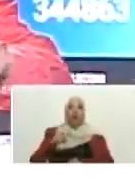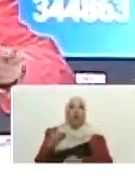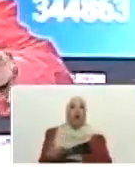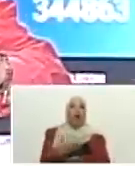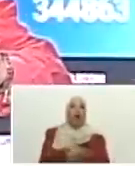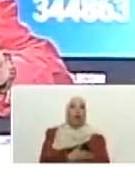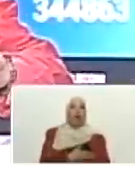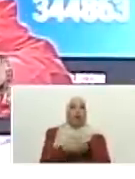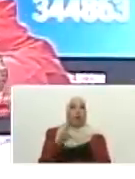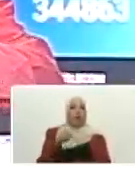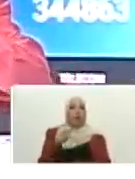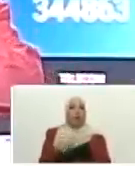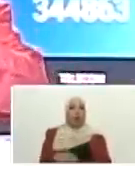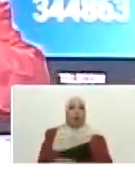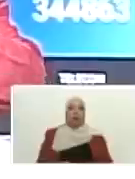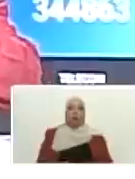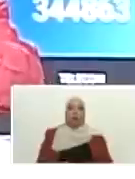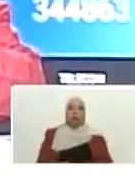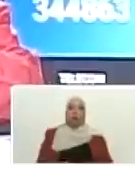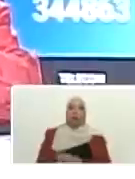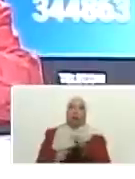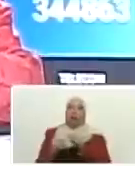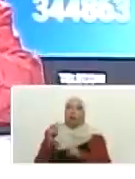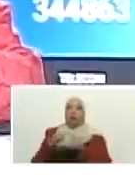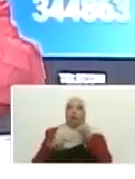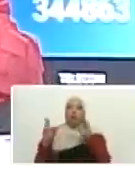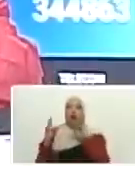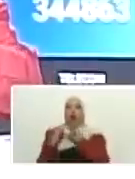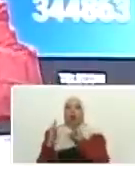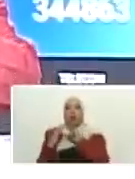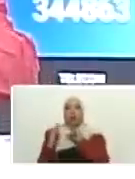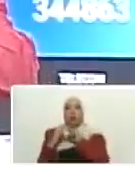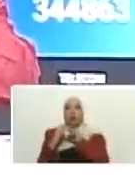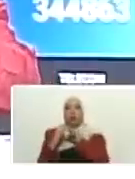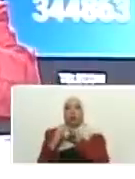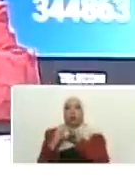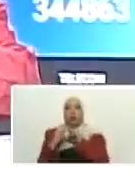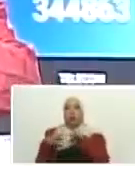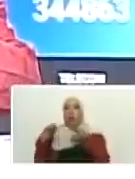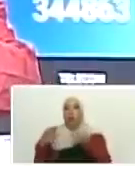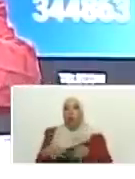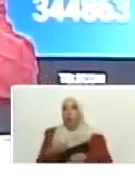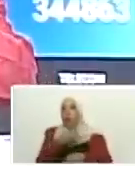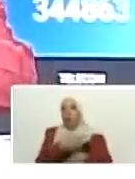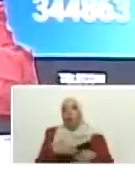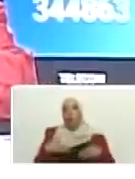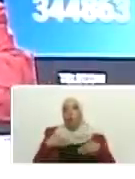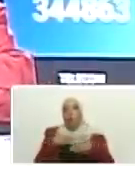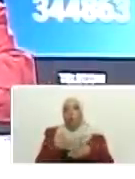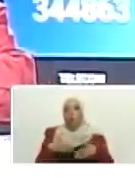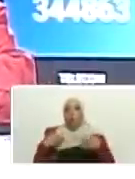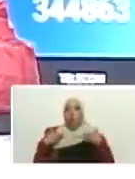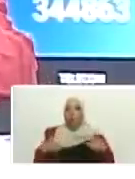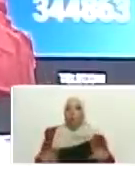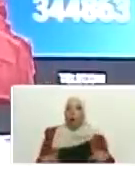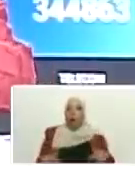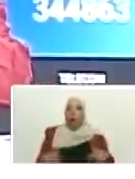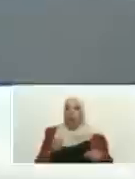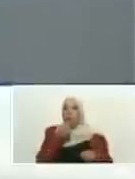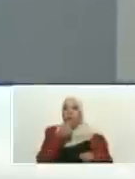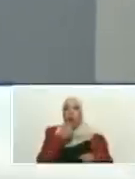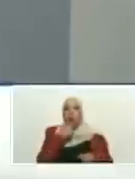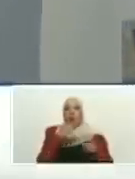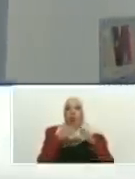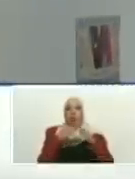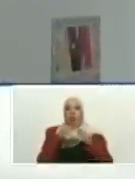antes nadie construyó viviendas decentes, cómodas, humanas, de